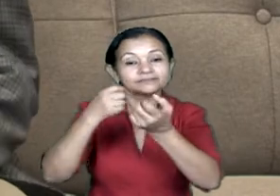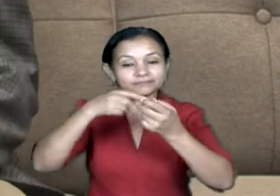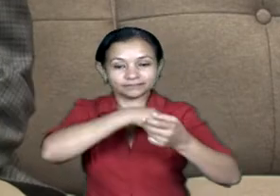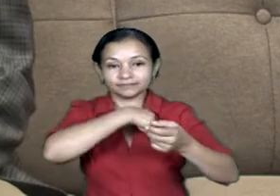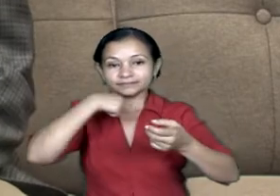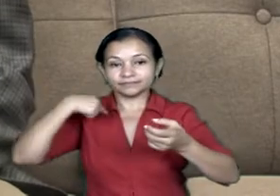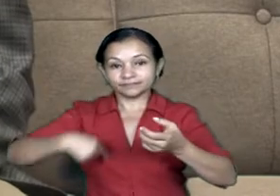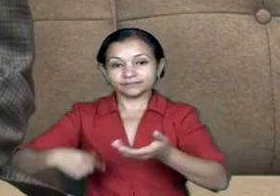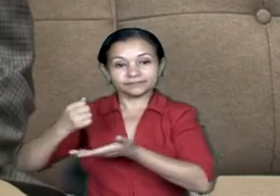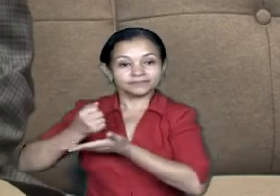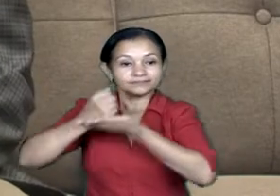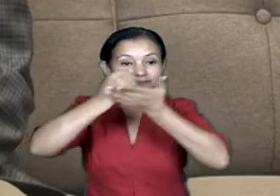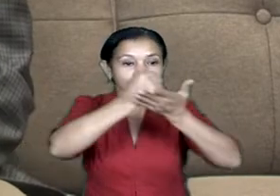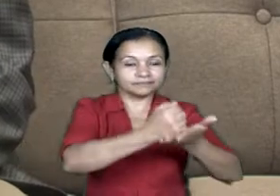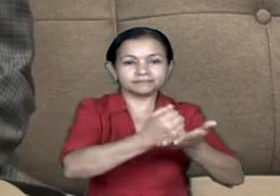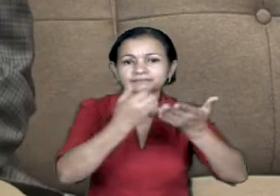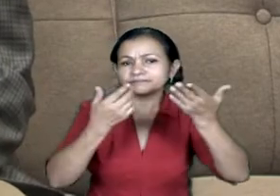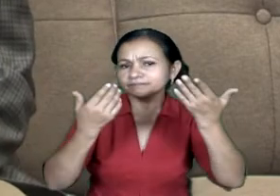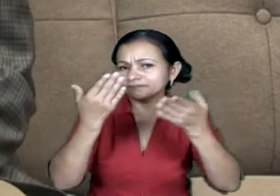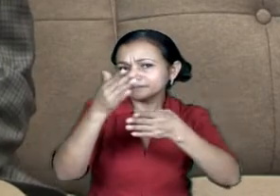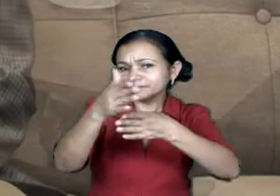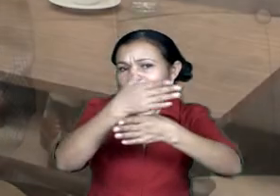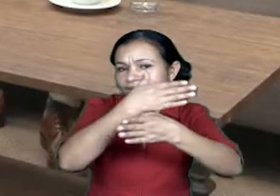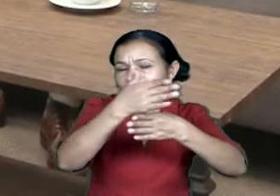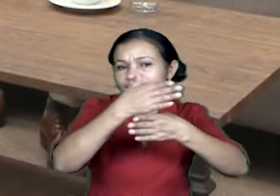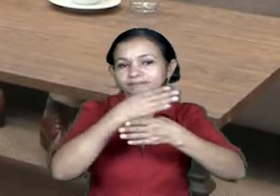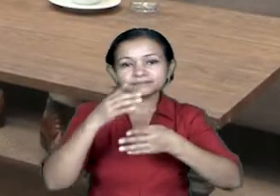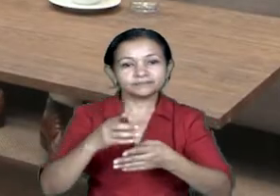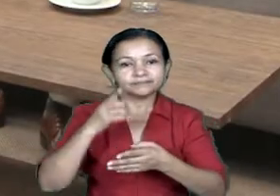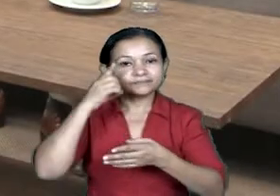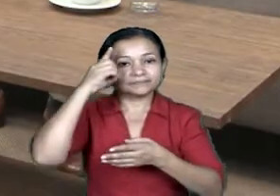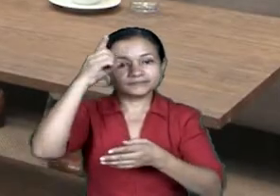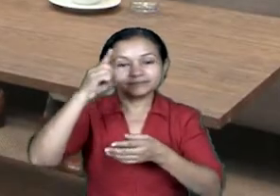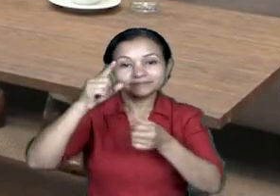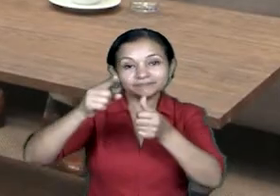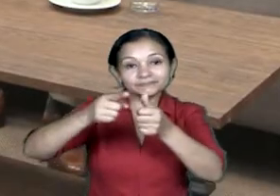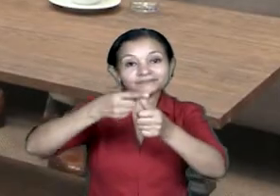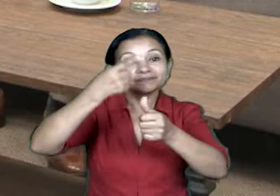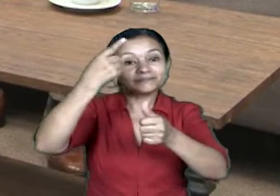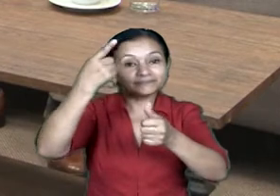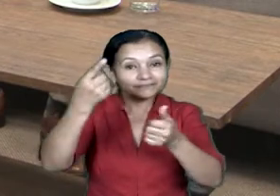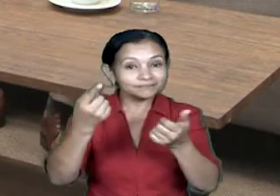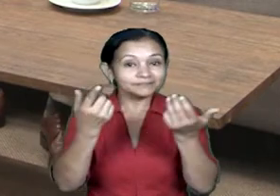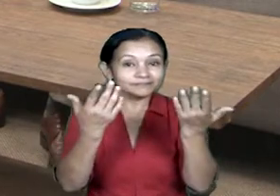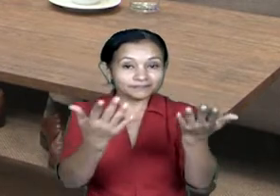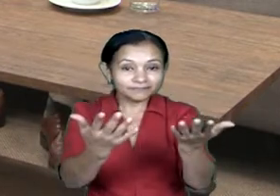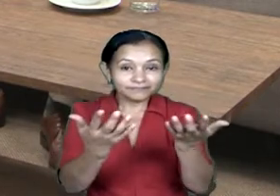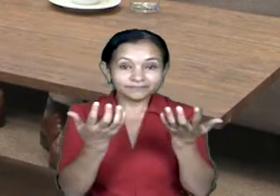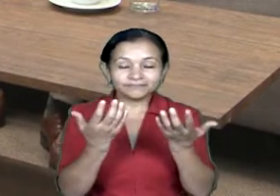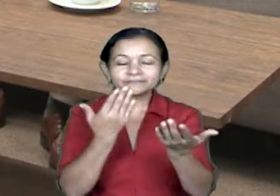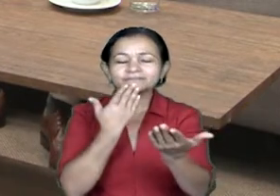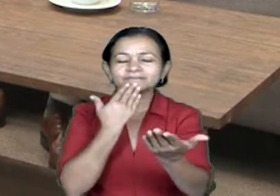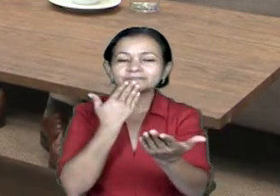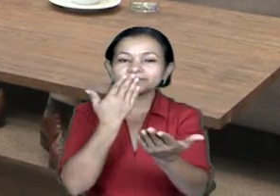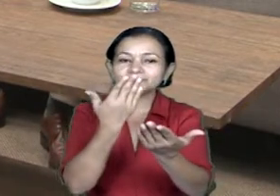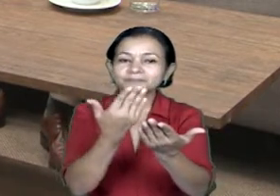también cooperación técnica. Y en primer lugar, ¿sí?, quisiera